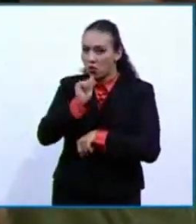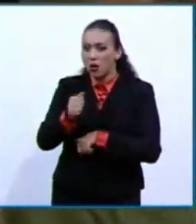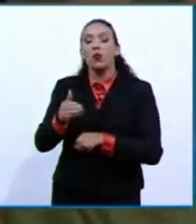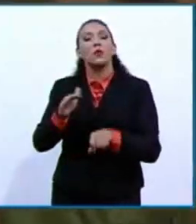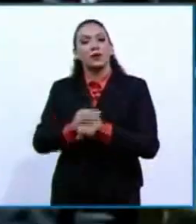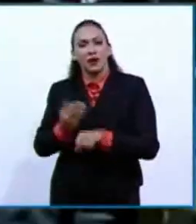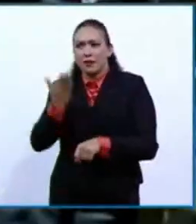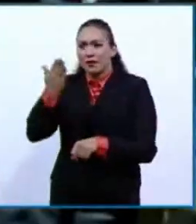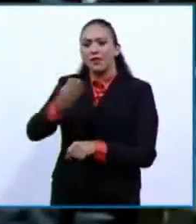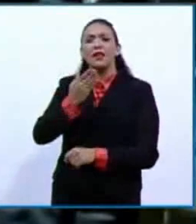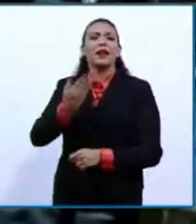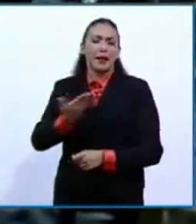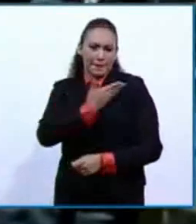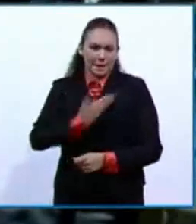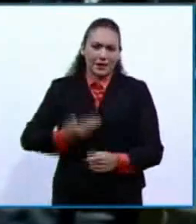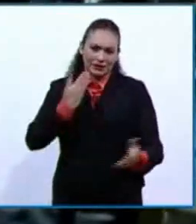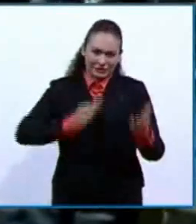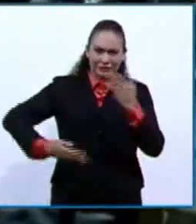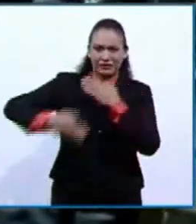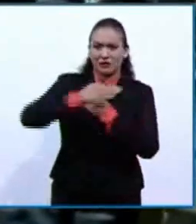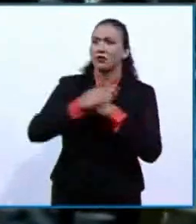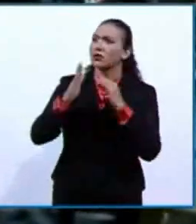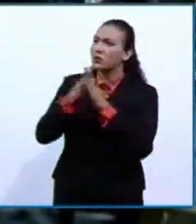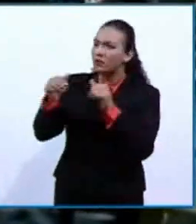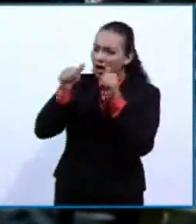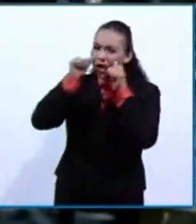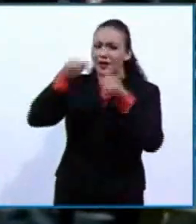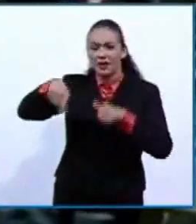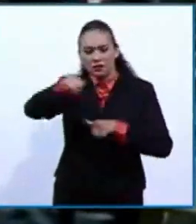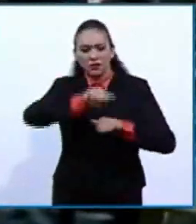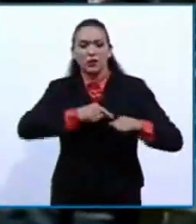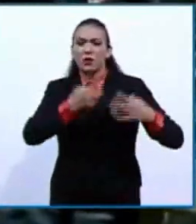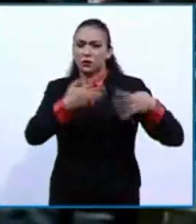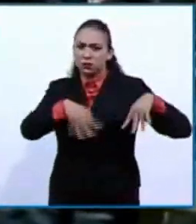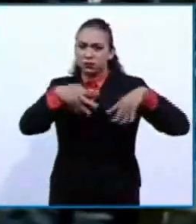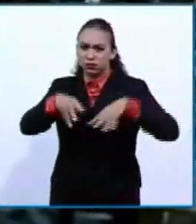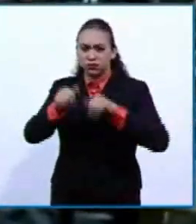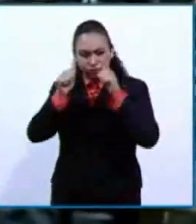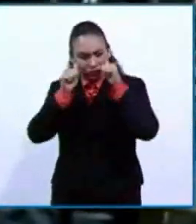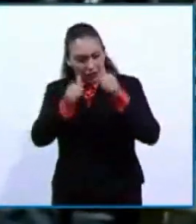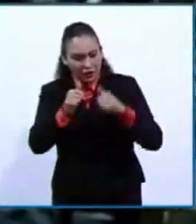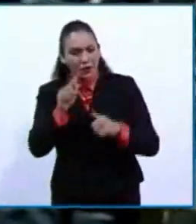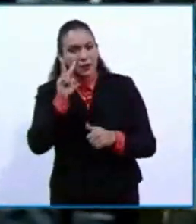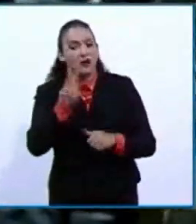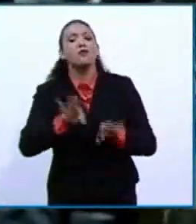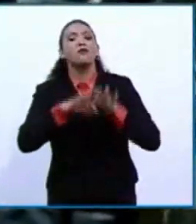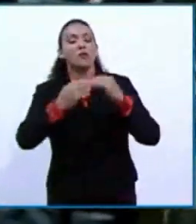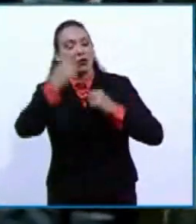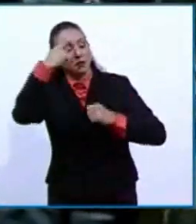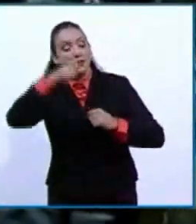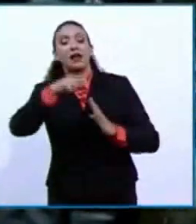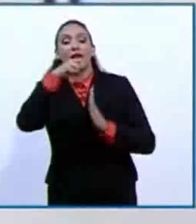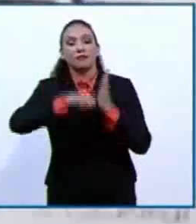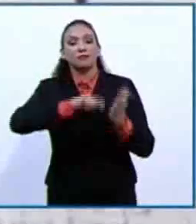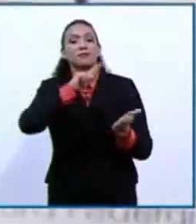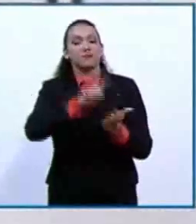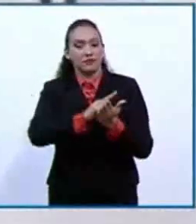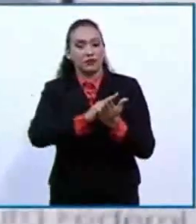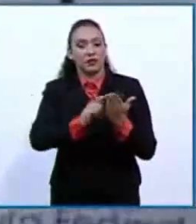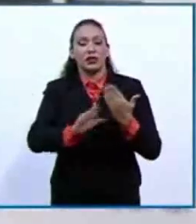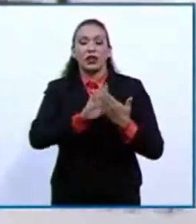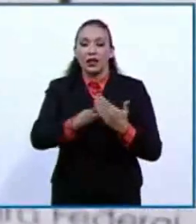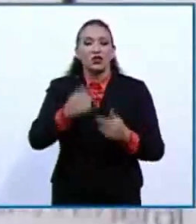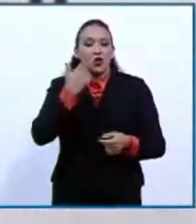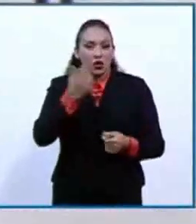México, Claudia Sheinbaum Pardo, escuche sus demandas y escuche sus opciones para que sea reformada, para que no se